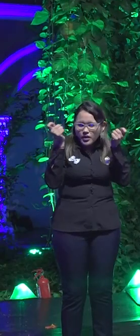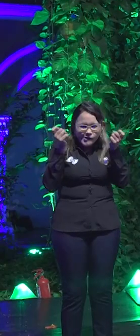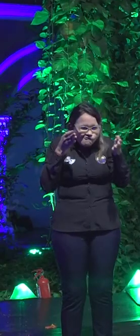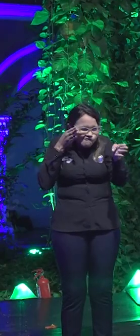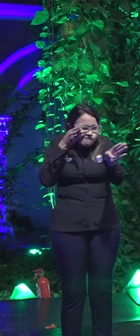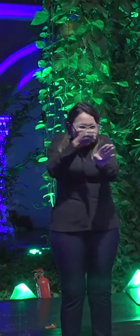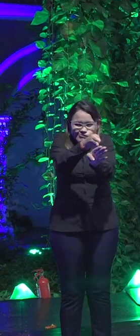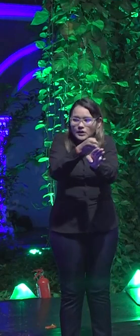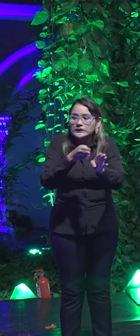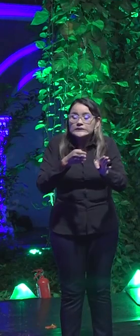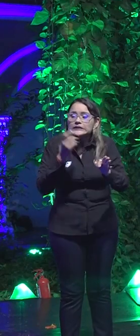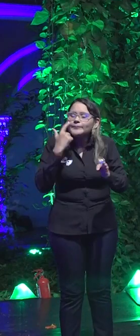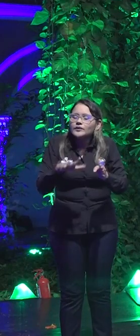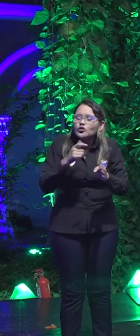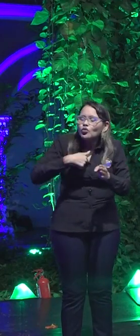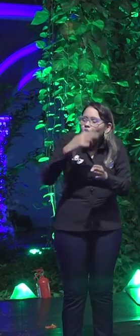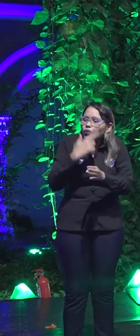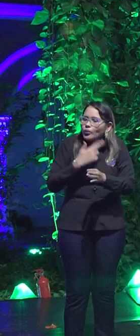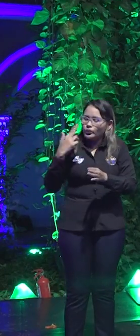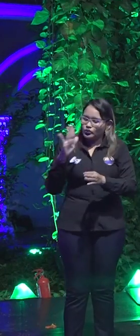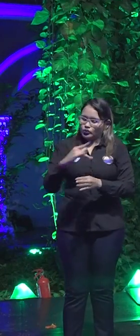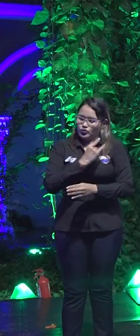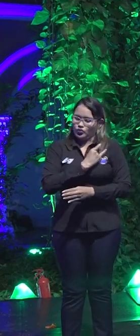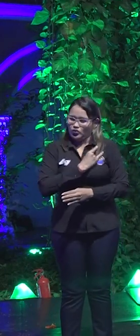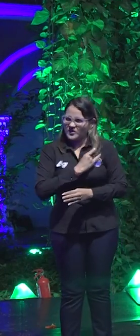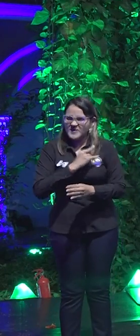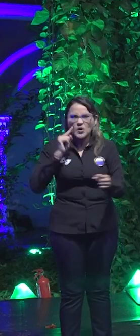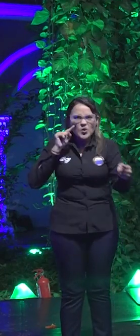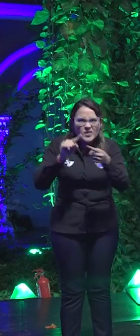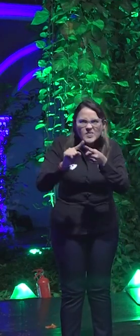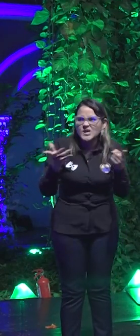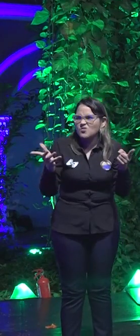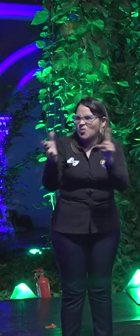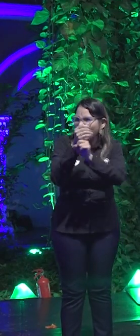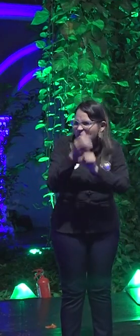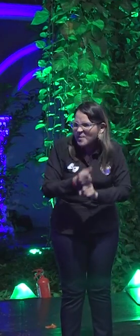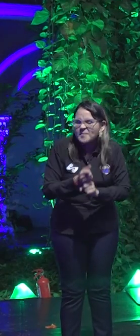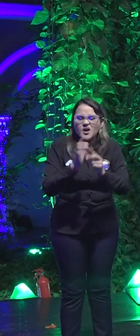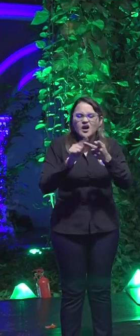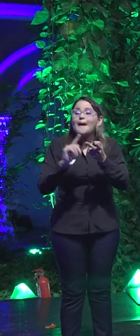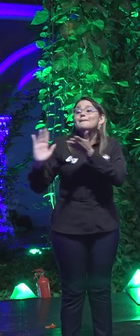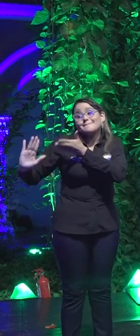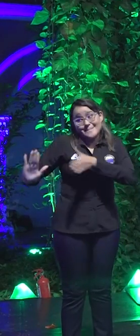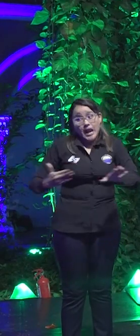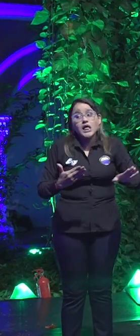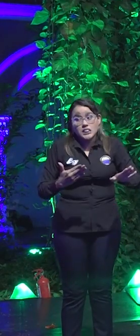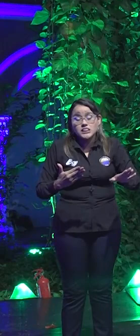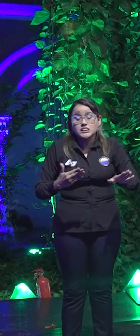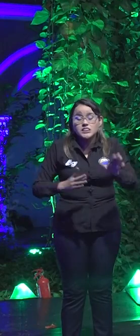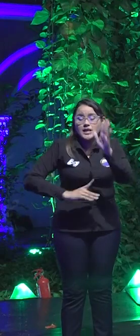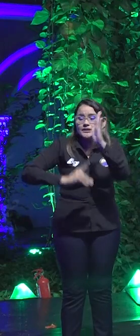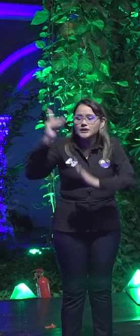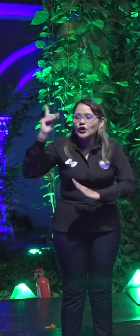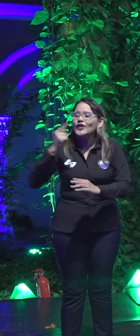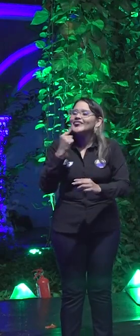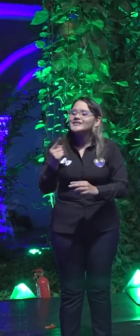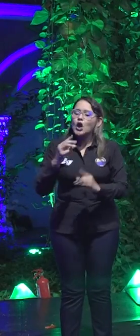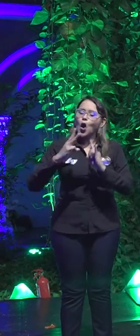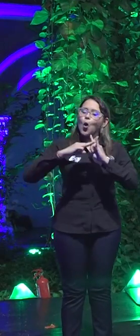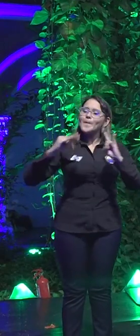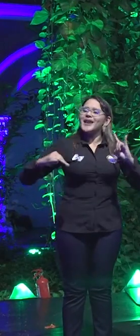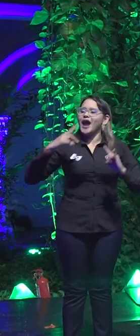todo cuál es ese compromiso que tiene la universidad, cuáles son las metas, y pues tenemos un plan de desarrollo que su apellido es precisamente